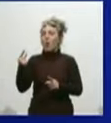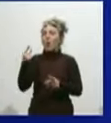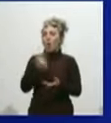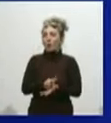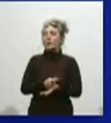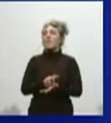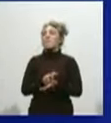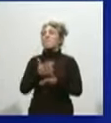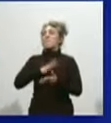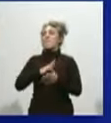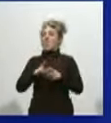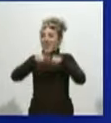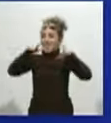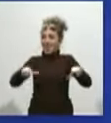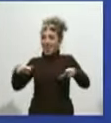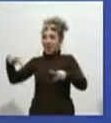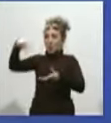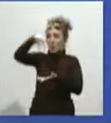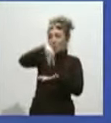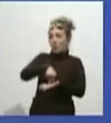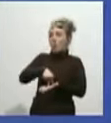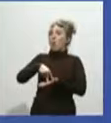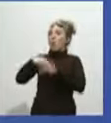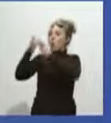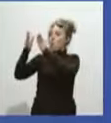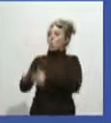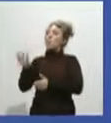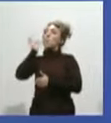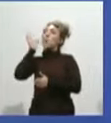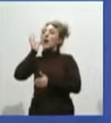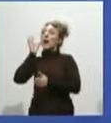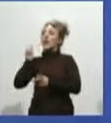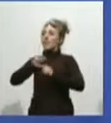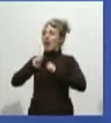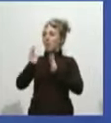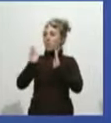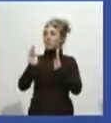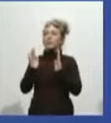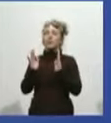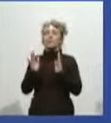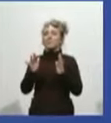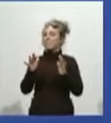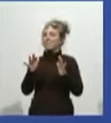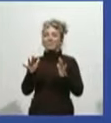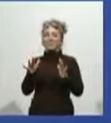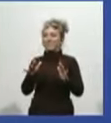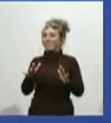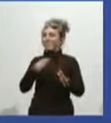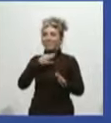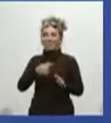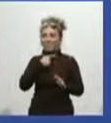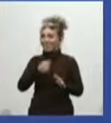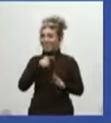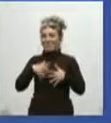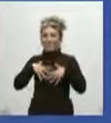vuelva otra vez, como no, esa mujer que nos ha hecho disfrutar, que nos ha hecho vibrar, que nos ha hecho emocionar,